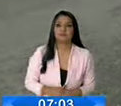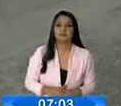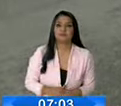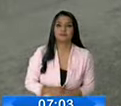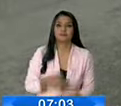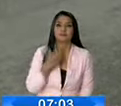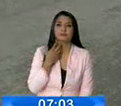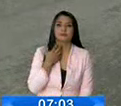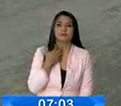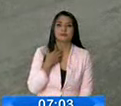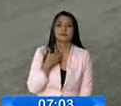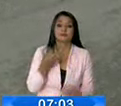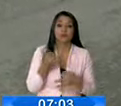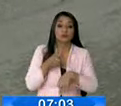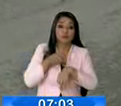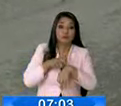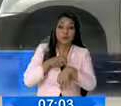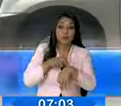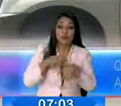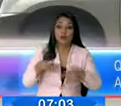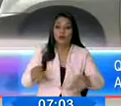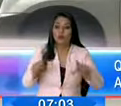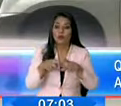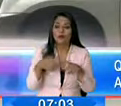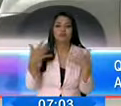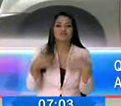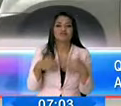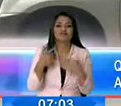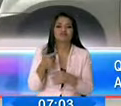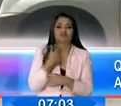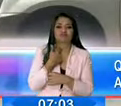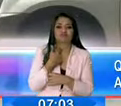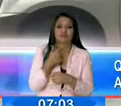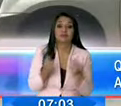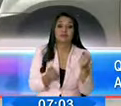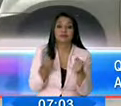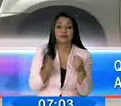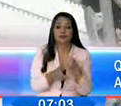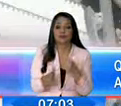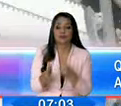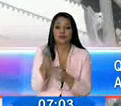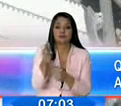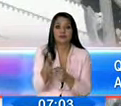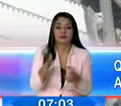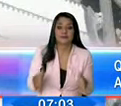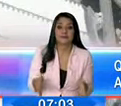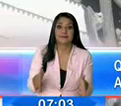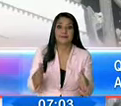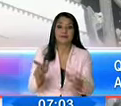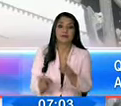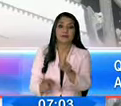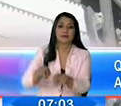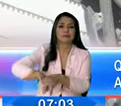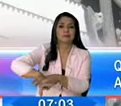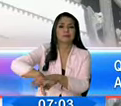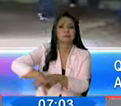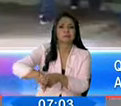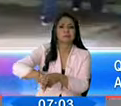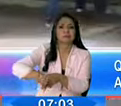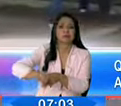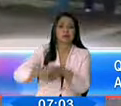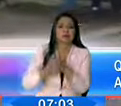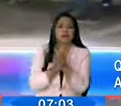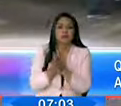que escogieron la hora y el lugar equivocado, perfilaron un vehículo estacionado en la vía pública y lo desvalijaron. En ese momento